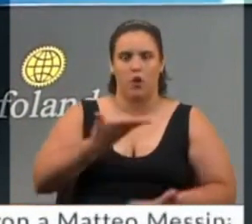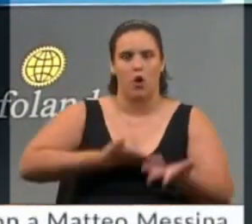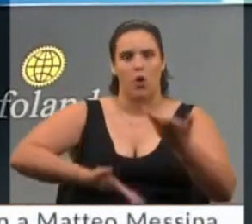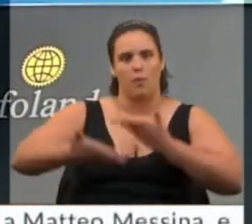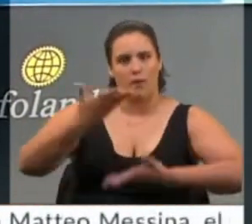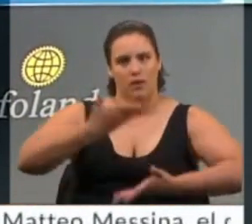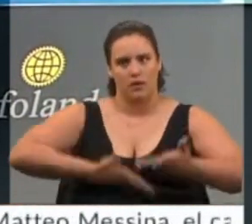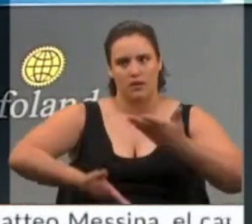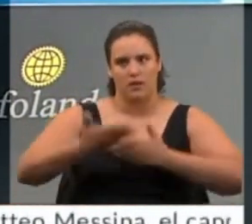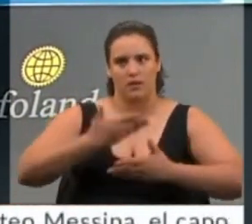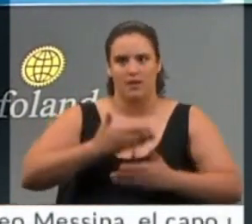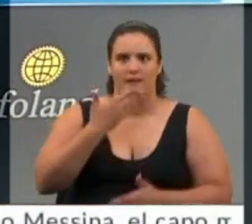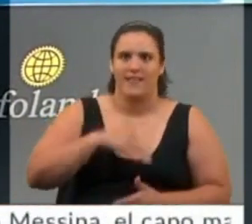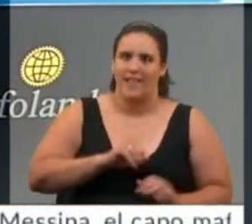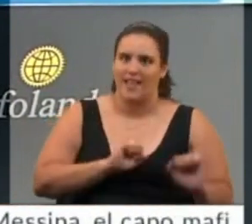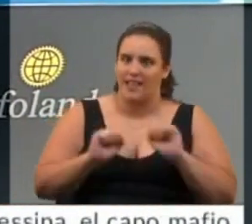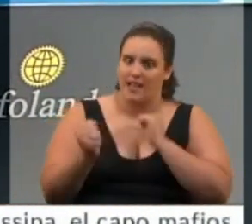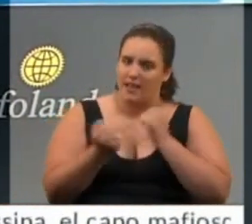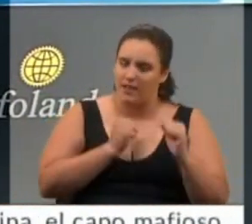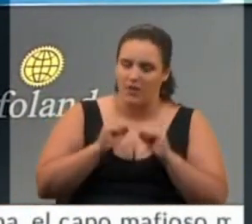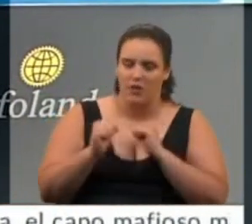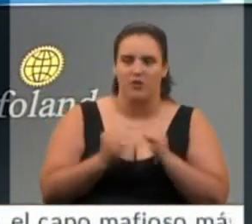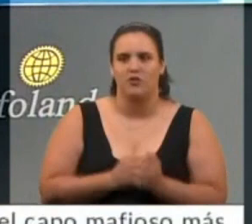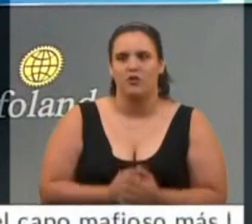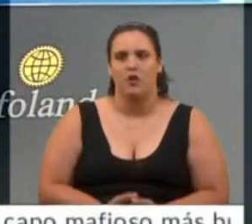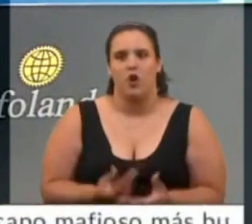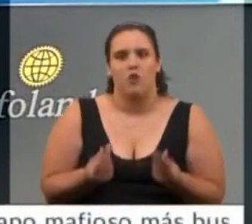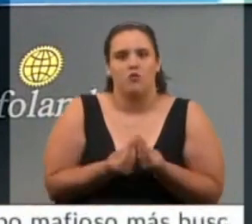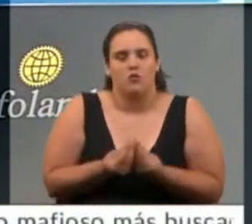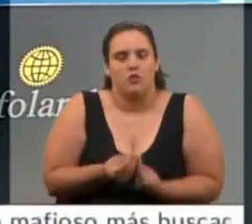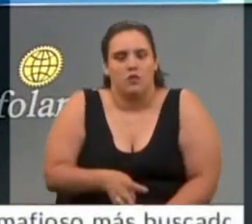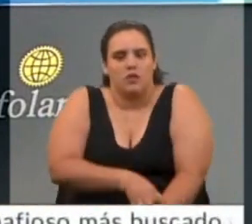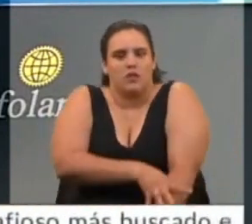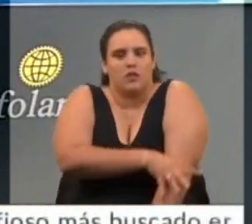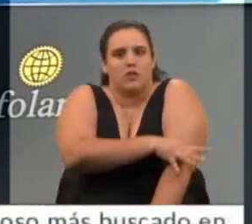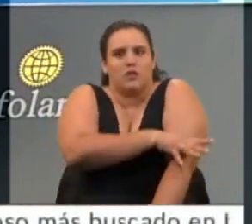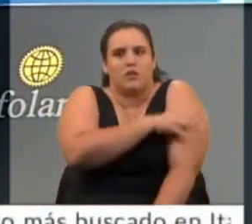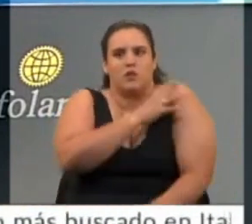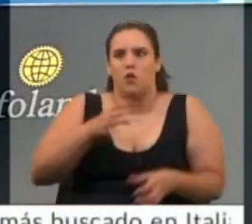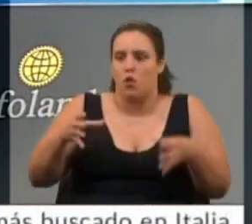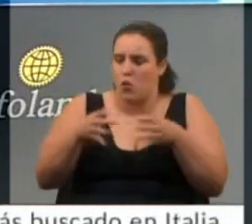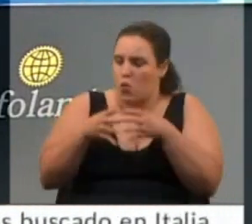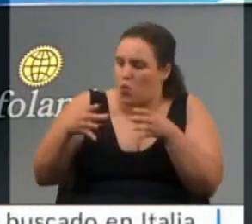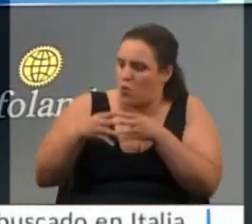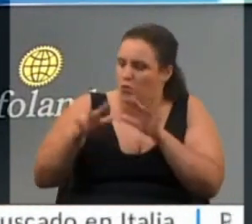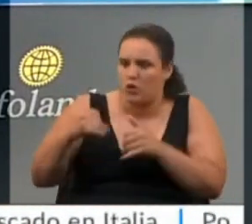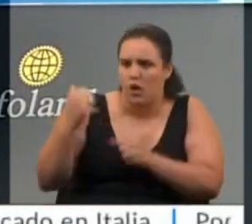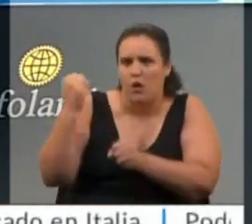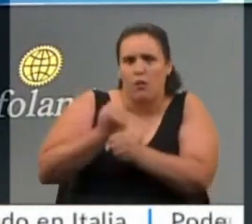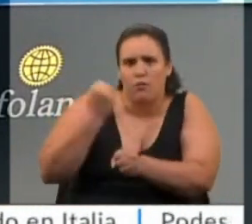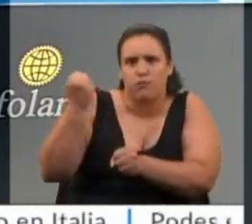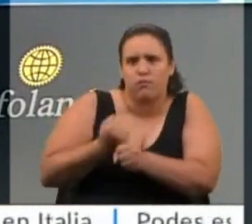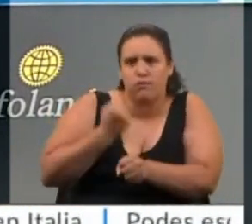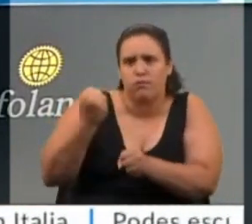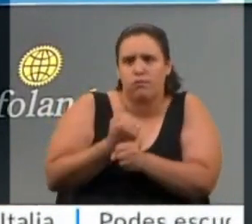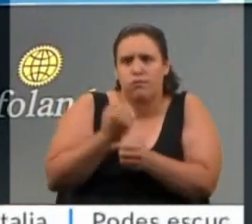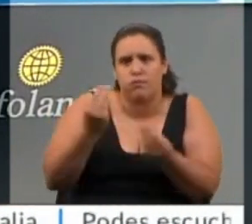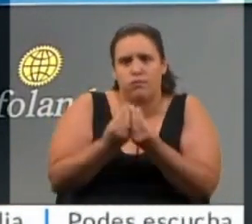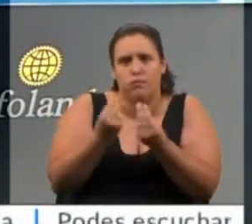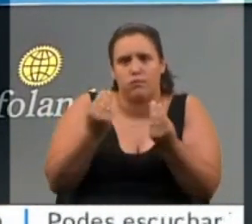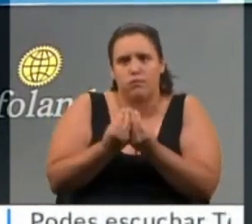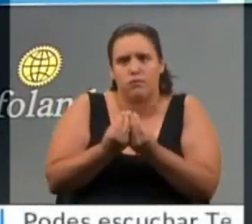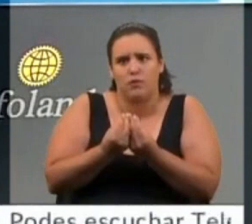compartiendo, entenderán los nervios. Hay mucha emoción en todo un equipo que viene trabajando desde hace mucho por